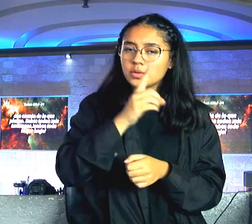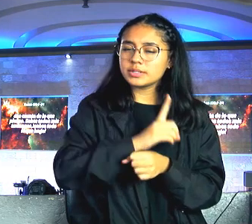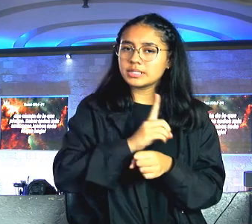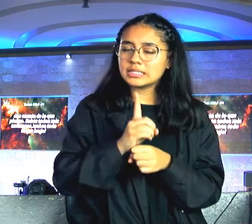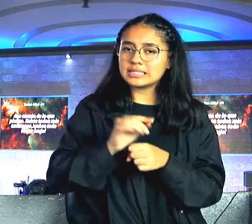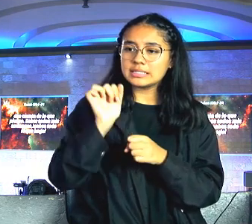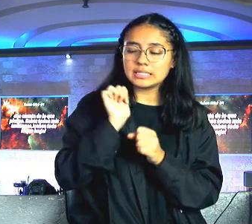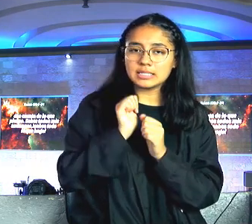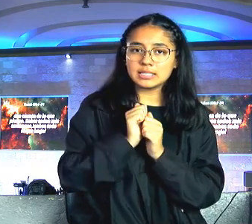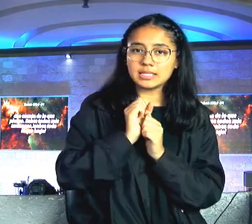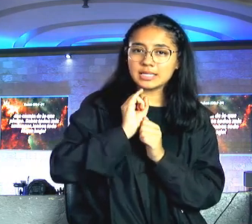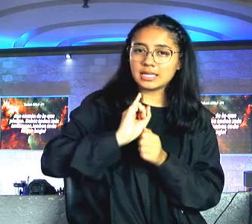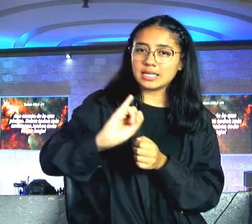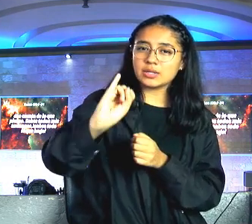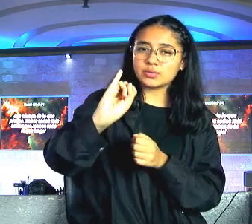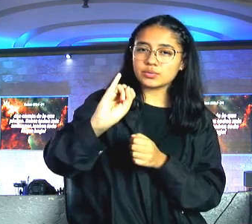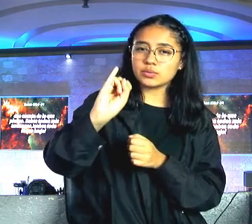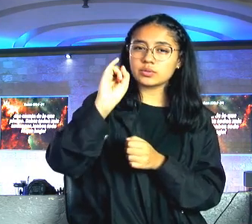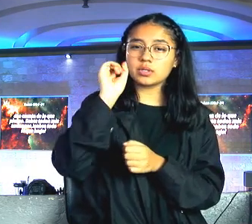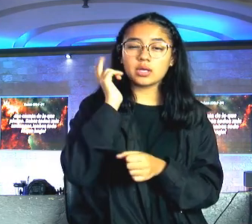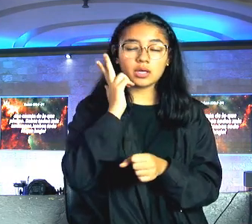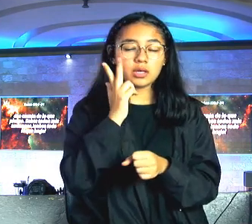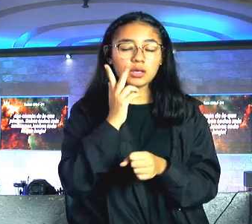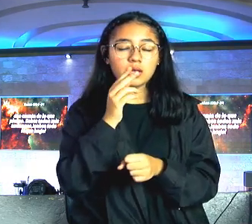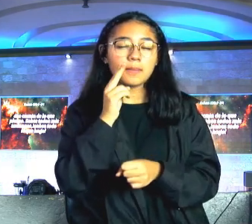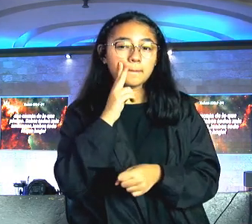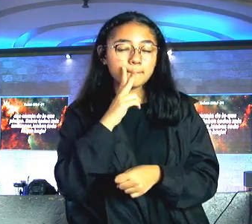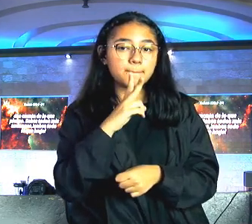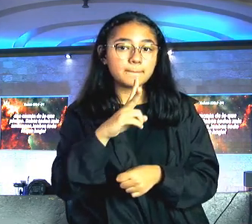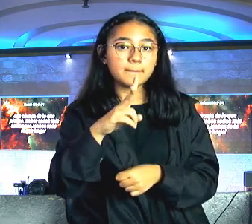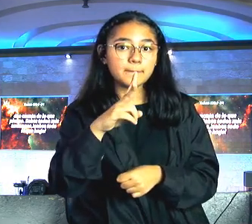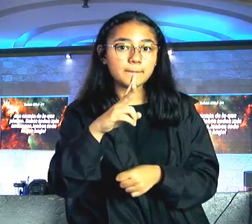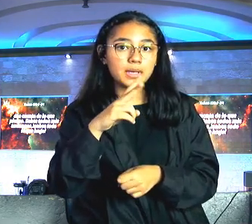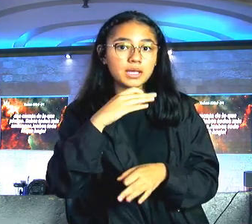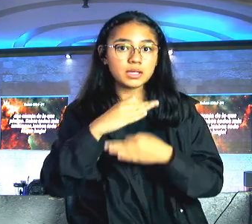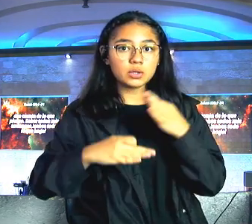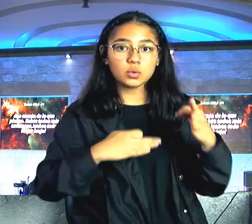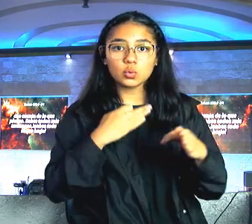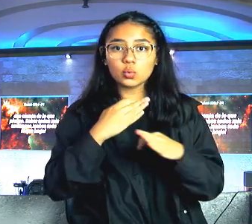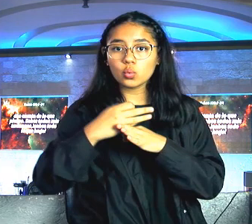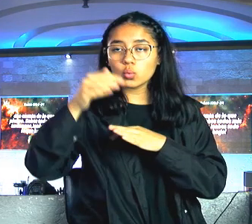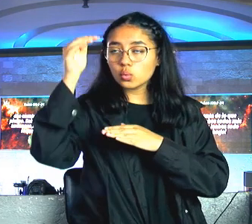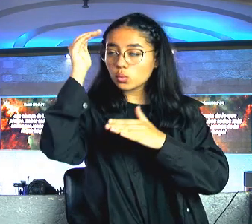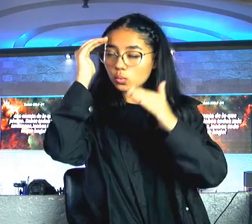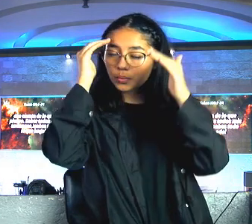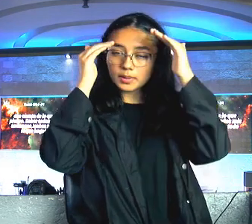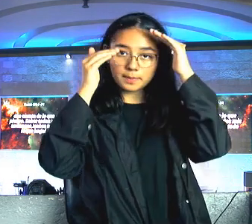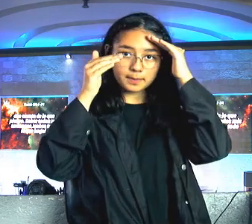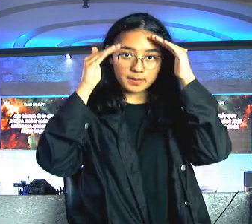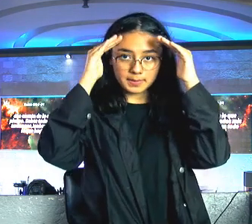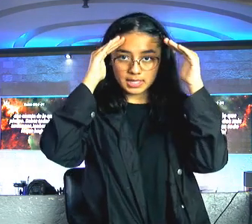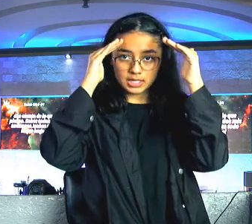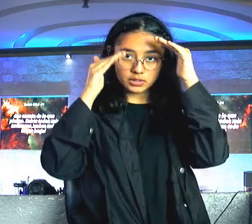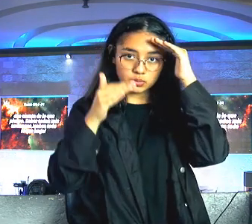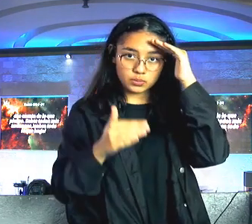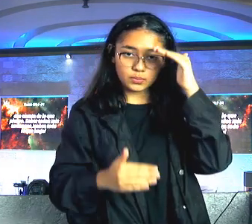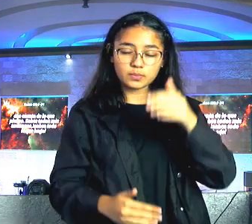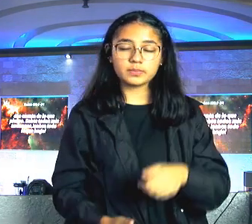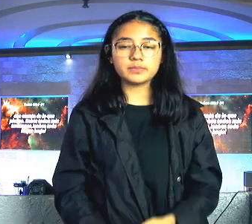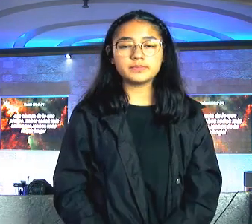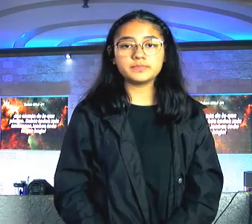qué. ¿De qué? De lo que pienso. ¿Te das cuenta de lo que